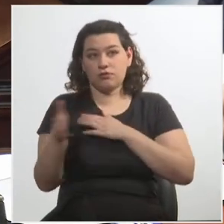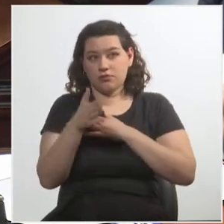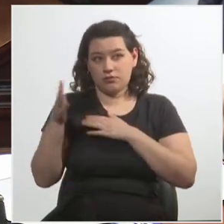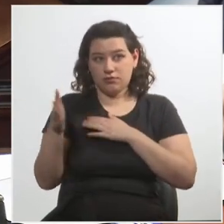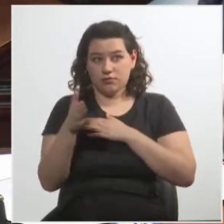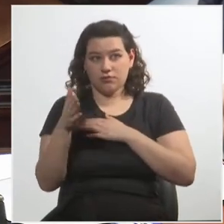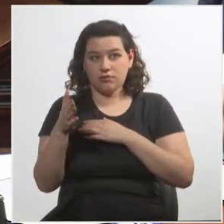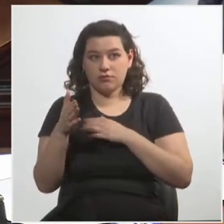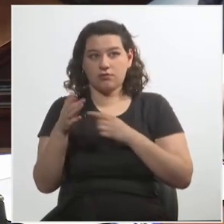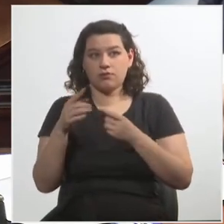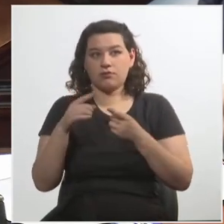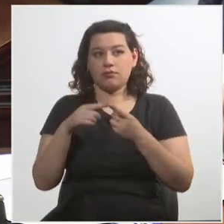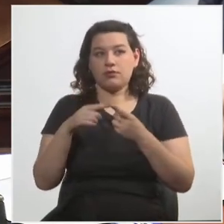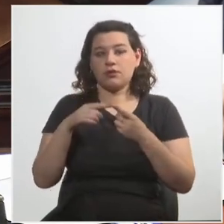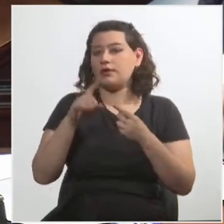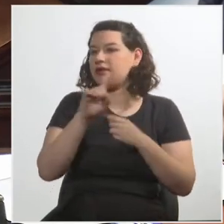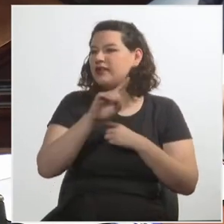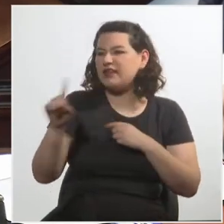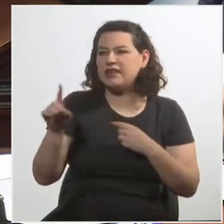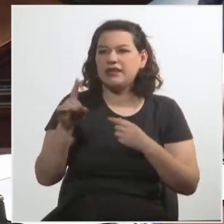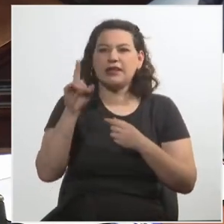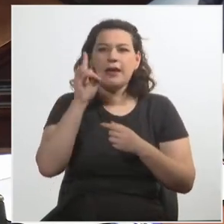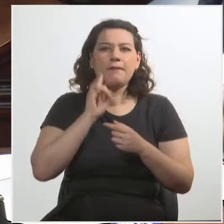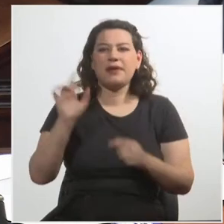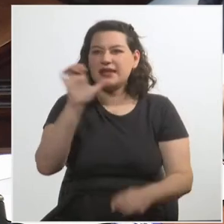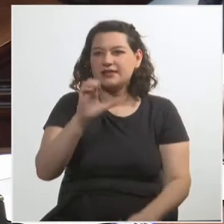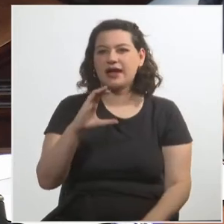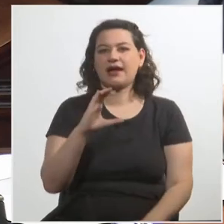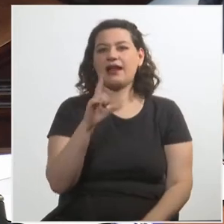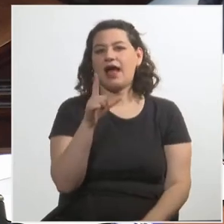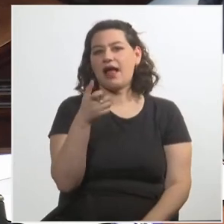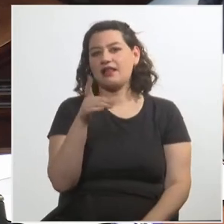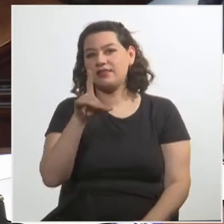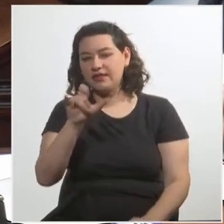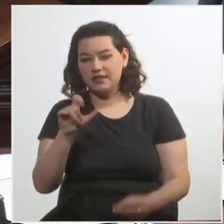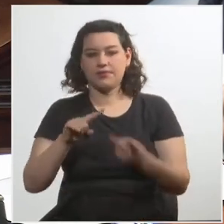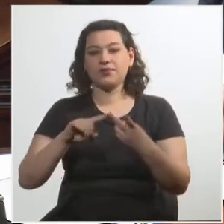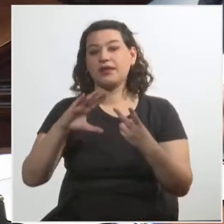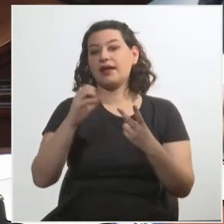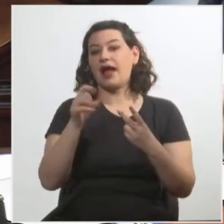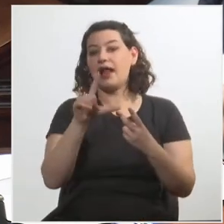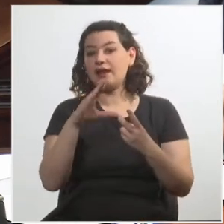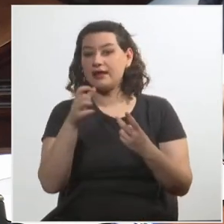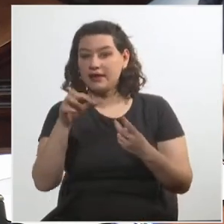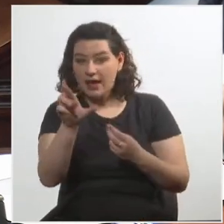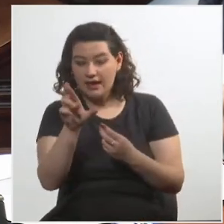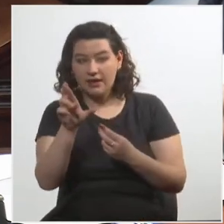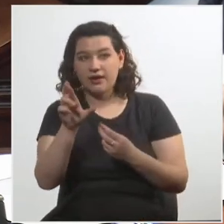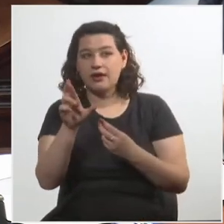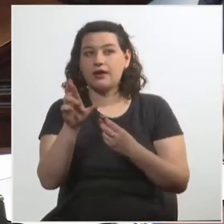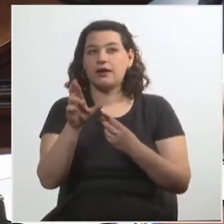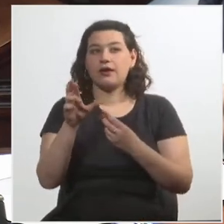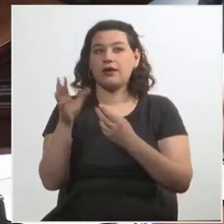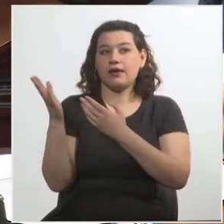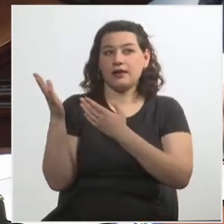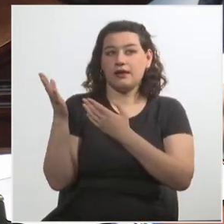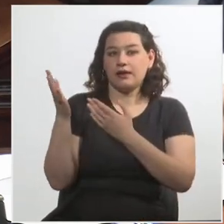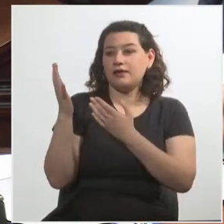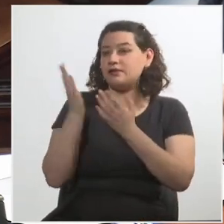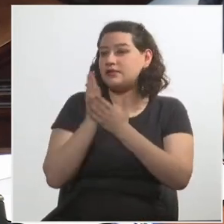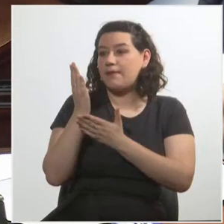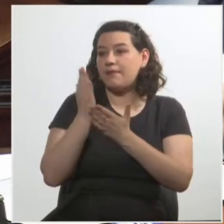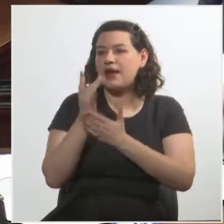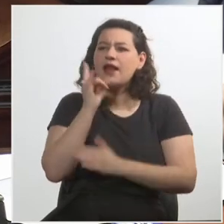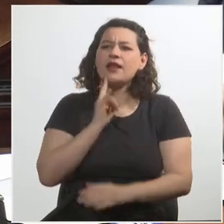nicoleme ni clandy ni calcar reciben leche de nadie que no sea pequeño